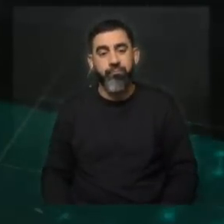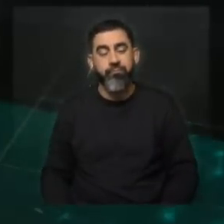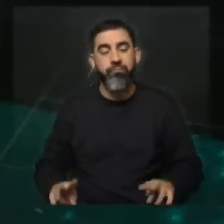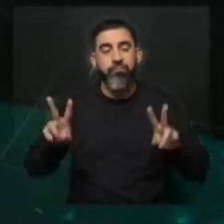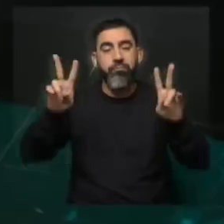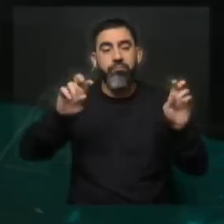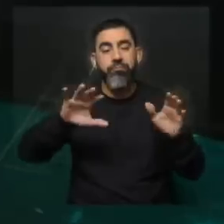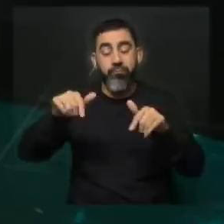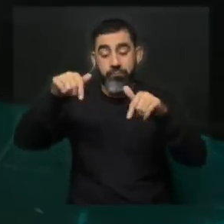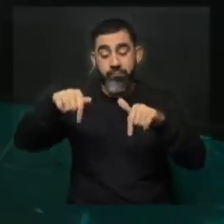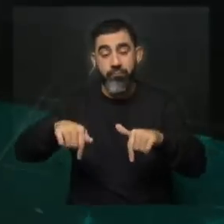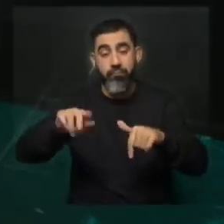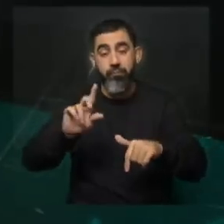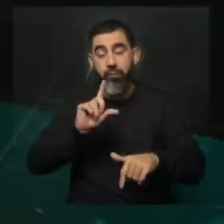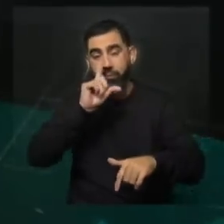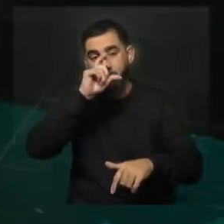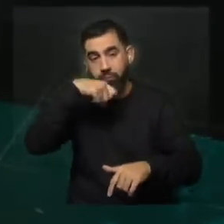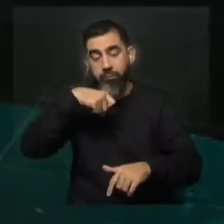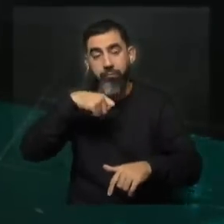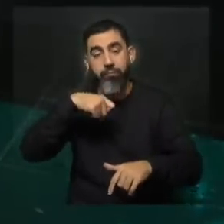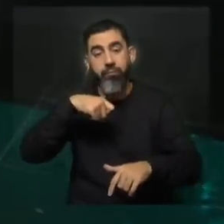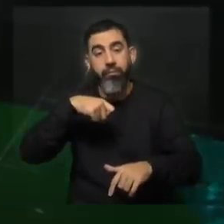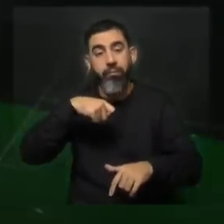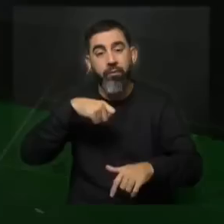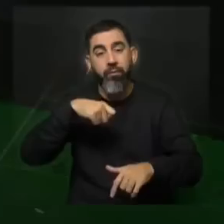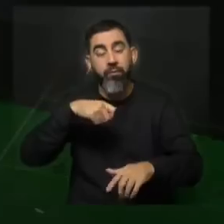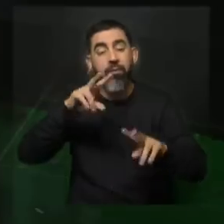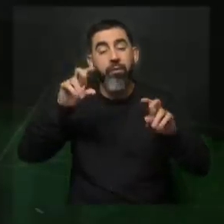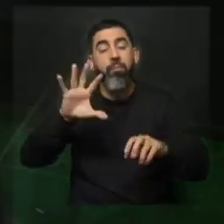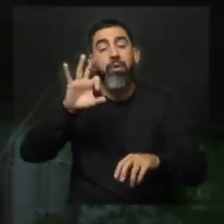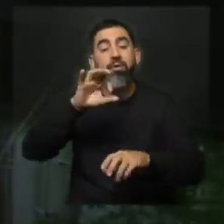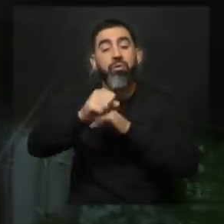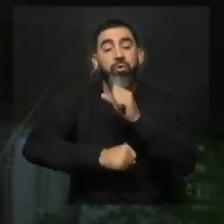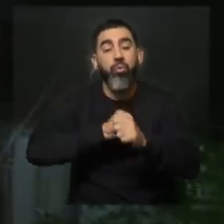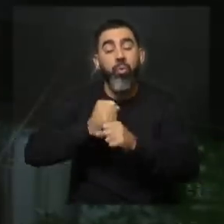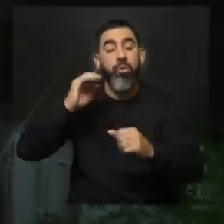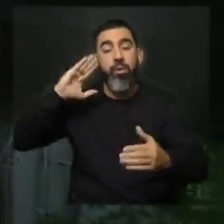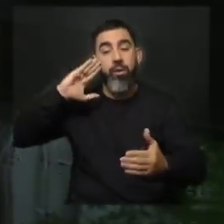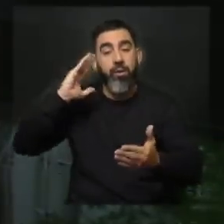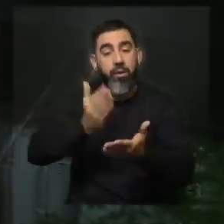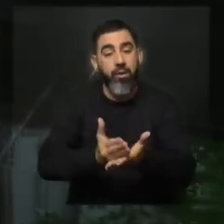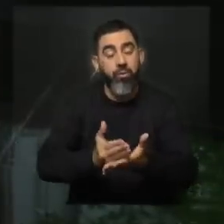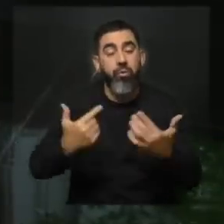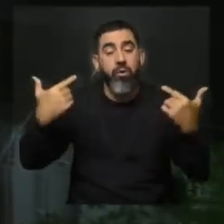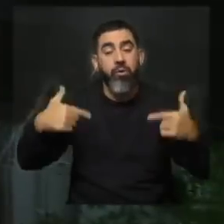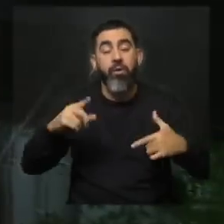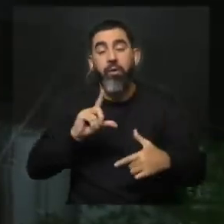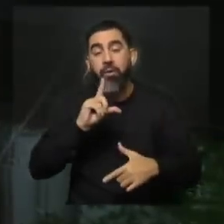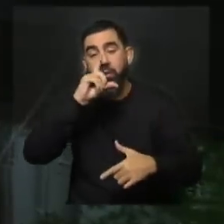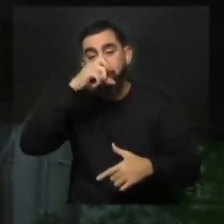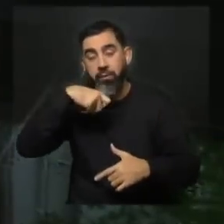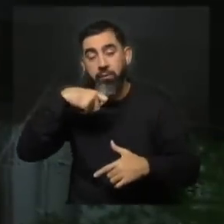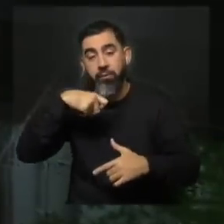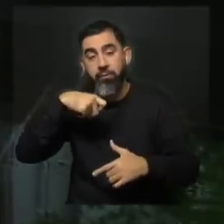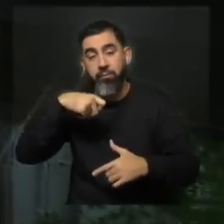de tema nos quedamos Aquí también en Montevideo porque ustedes saben que en el marco de los 50 años de El golpe de estado la intendencia de Montevideo va